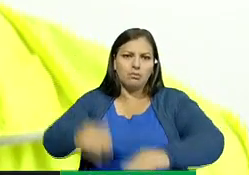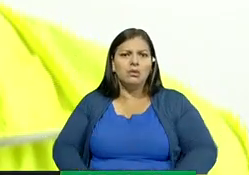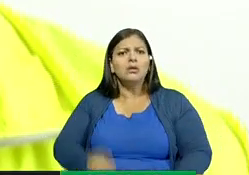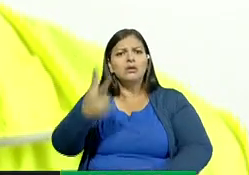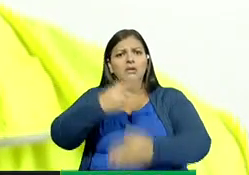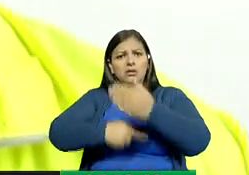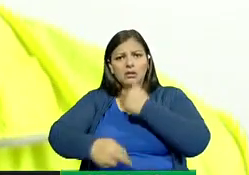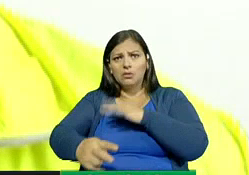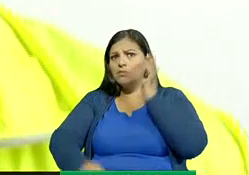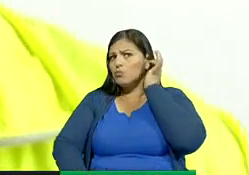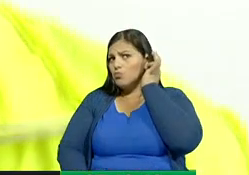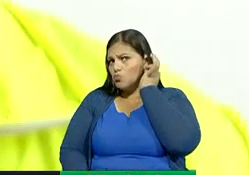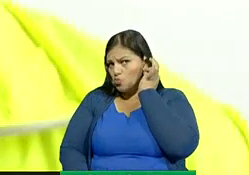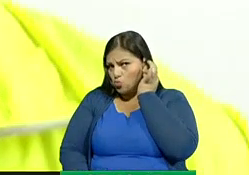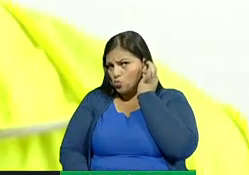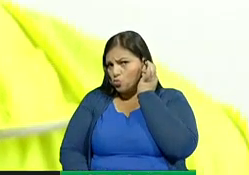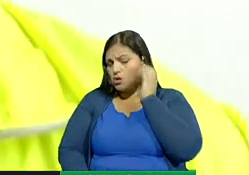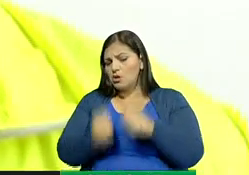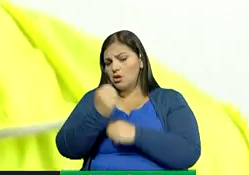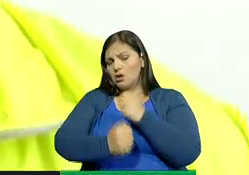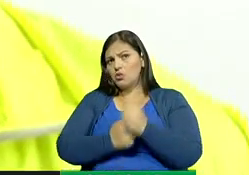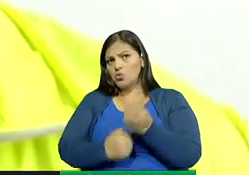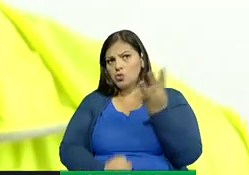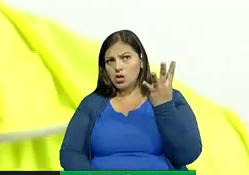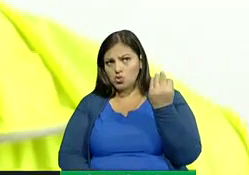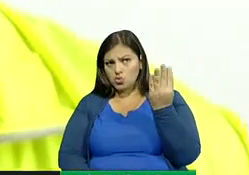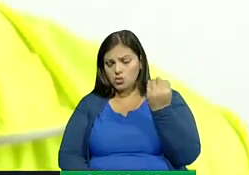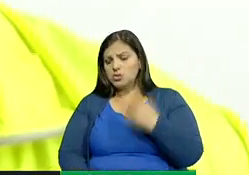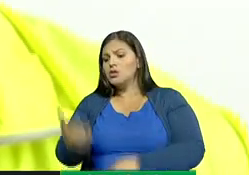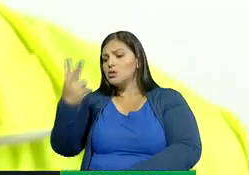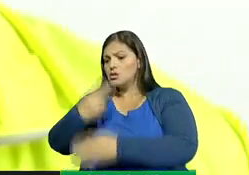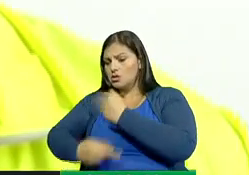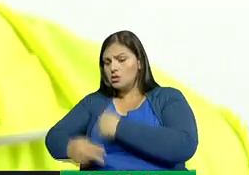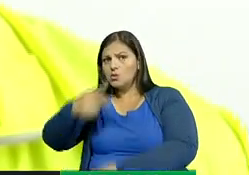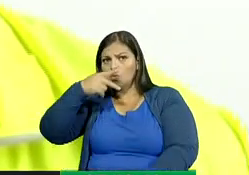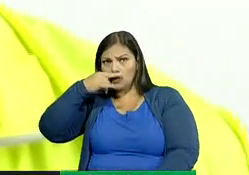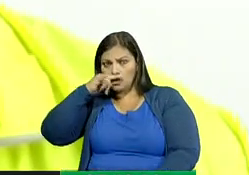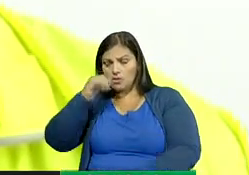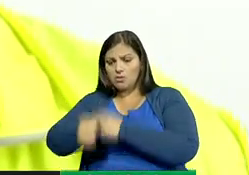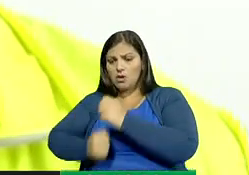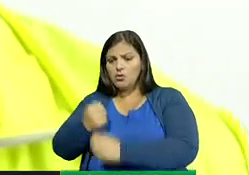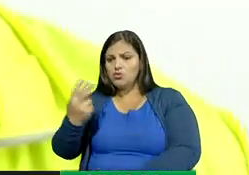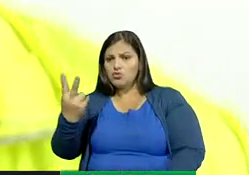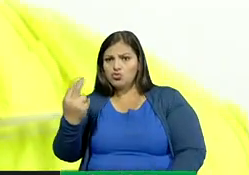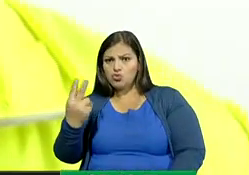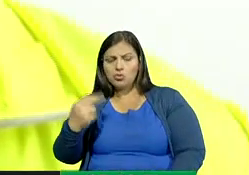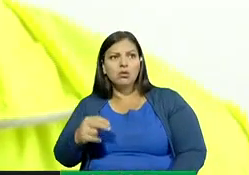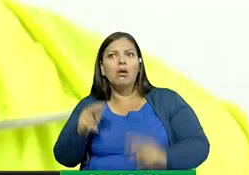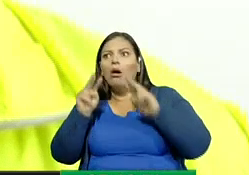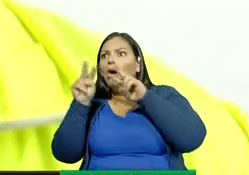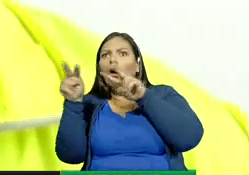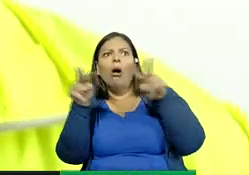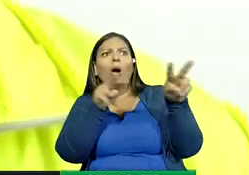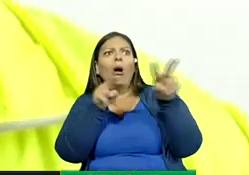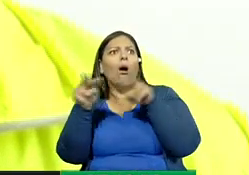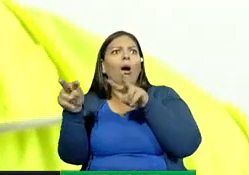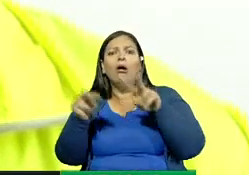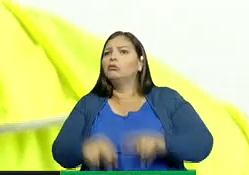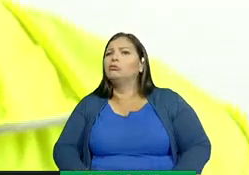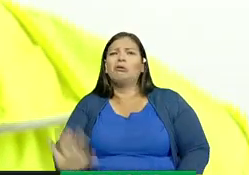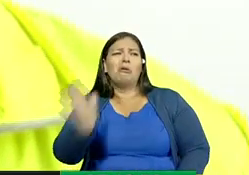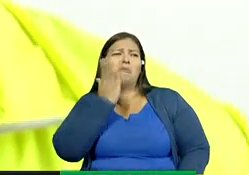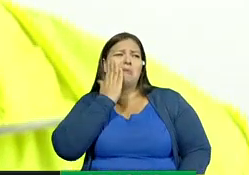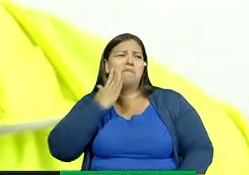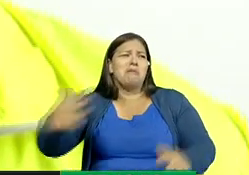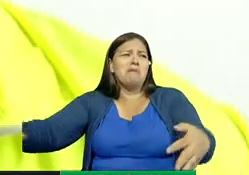esta agresión del padre a su mamá coge el un machete para querer agredir a los tres miembros de la familia y el instinto del